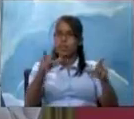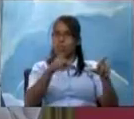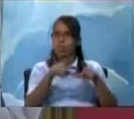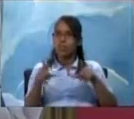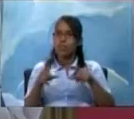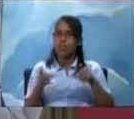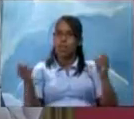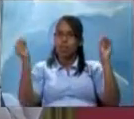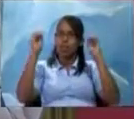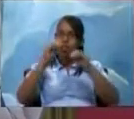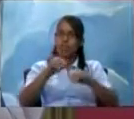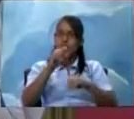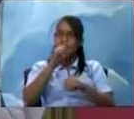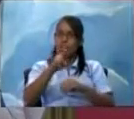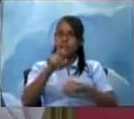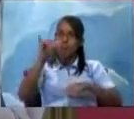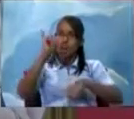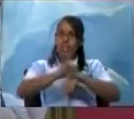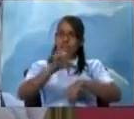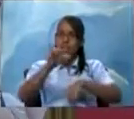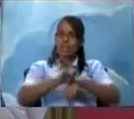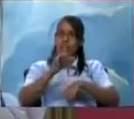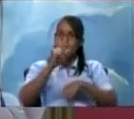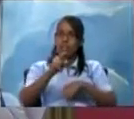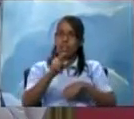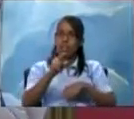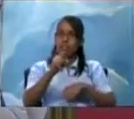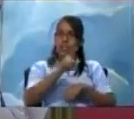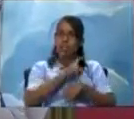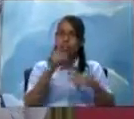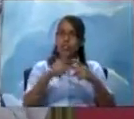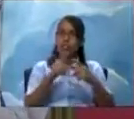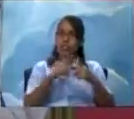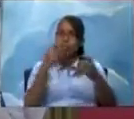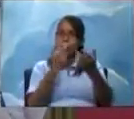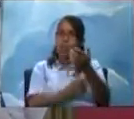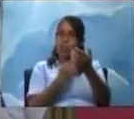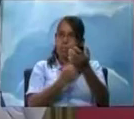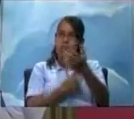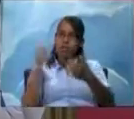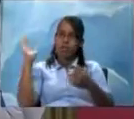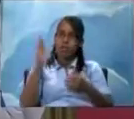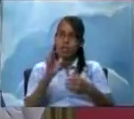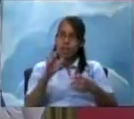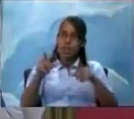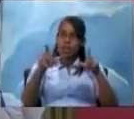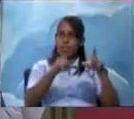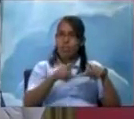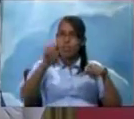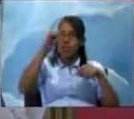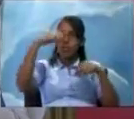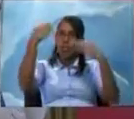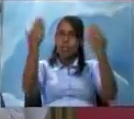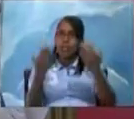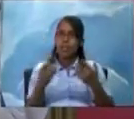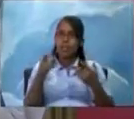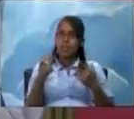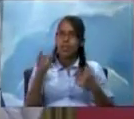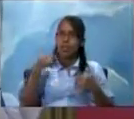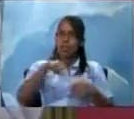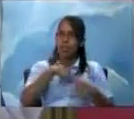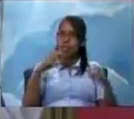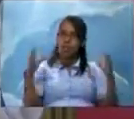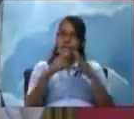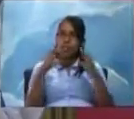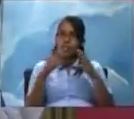cuarto y la colocamos en la iglesia. Y desde ahí entonces los hermanos vienen al local que Dios nos ha entregado ahí y ahí